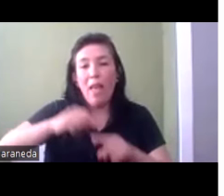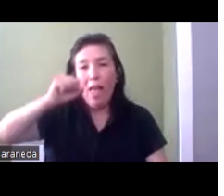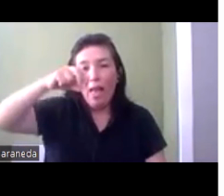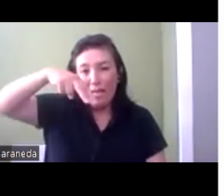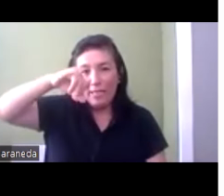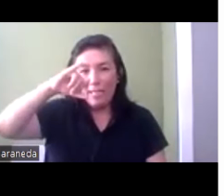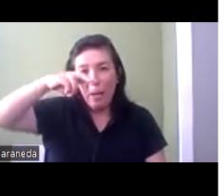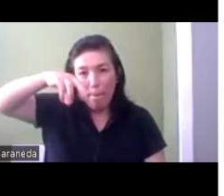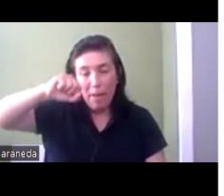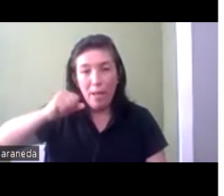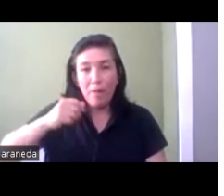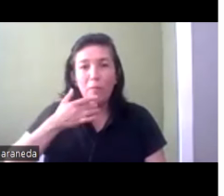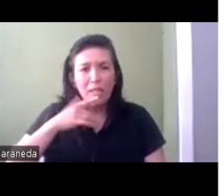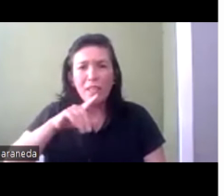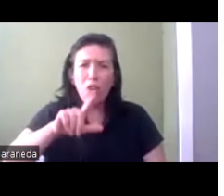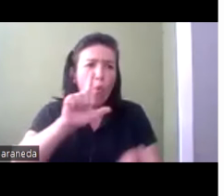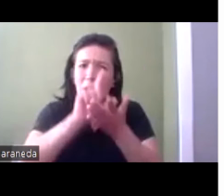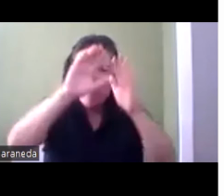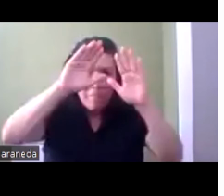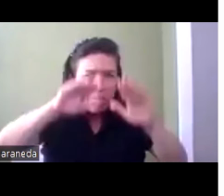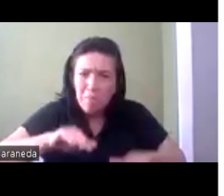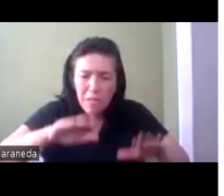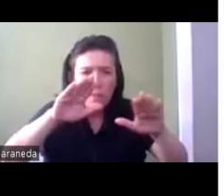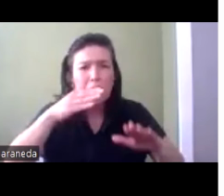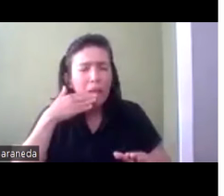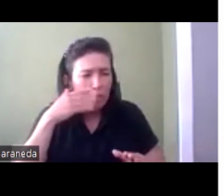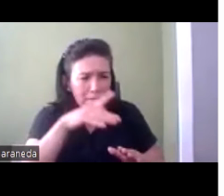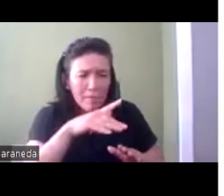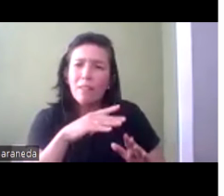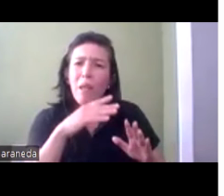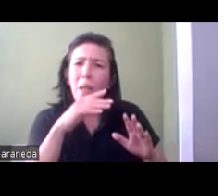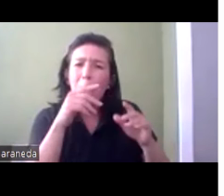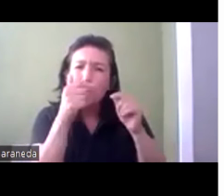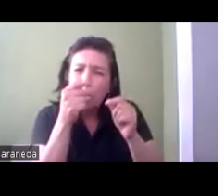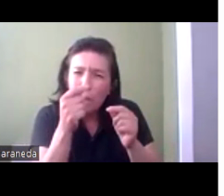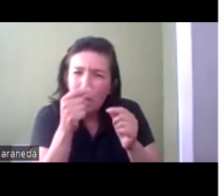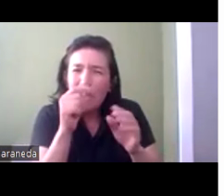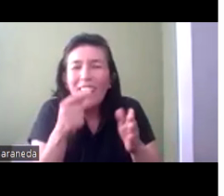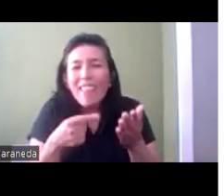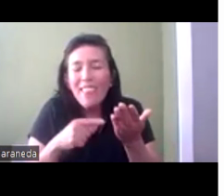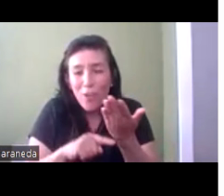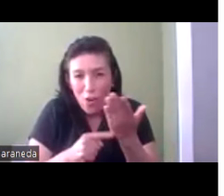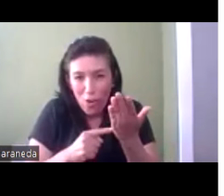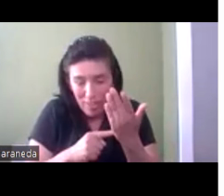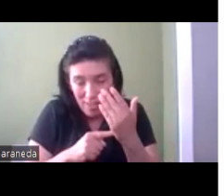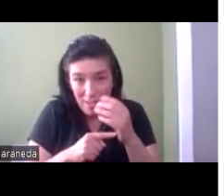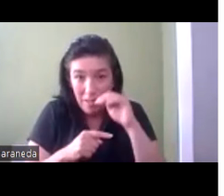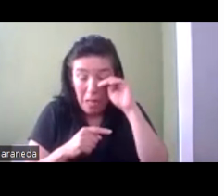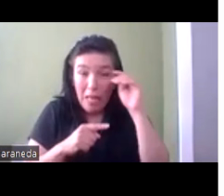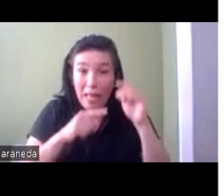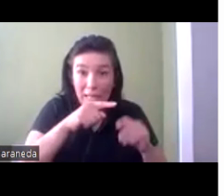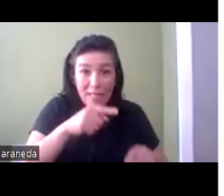esto porque habitan los mismos sitios y hay un patrón similar en su tecnología. Y estas